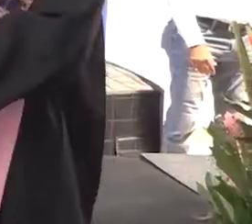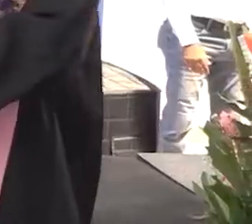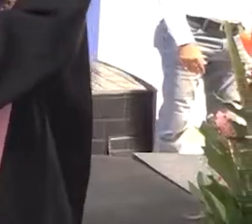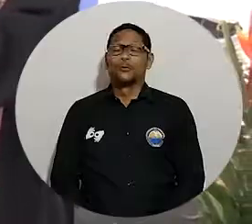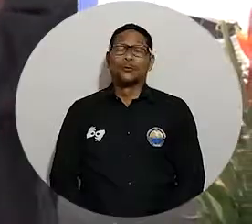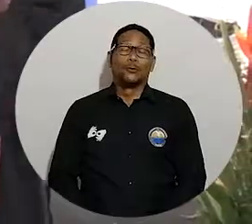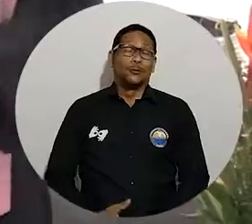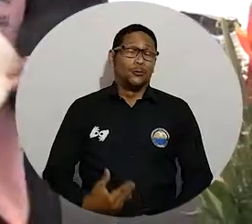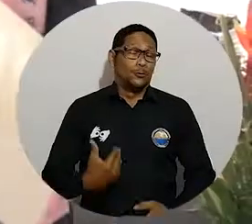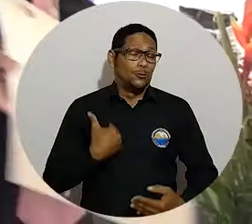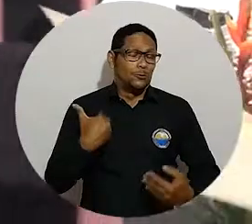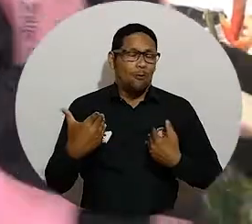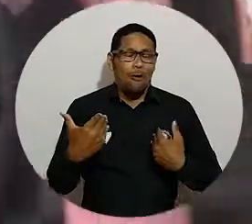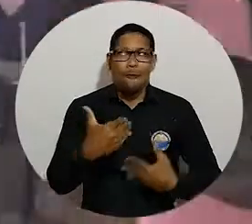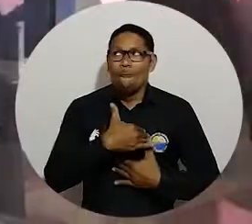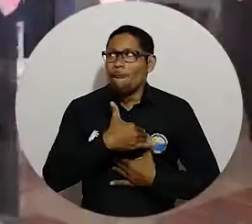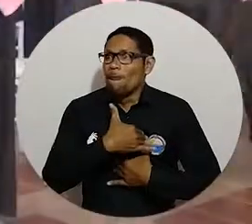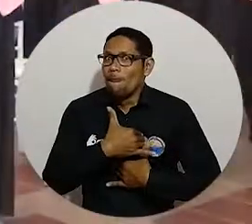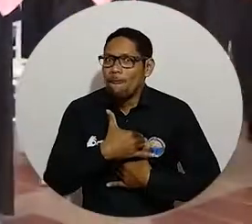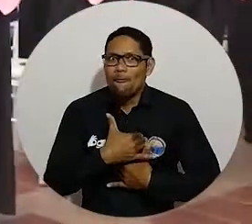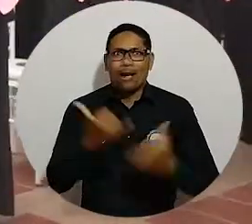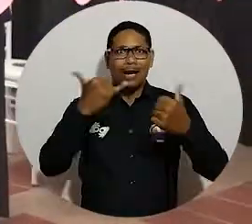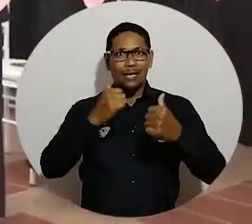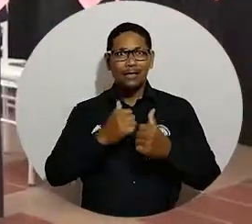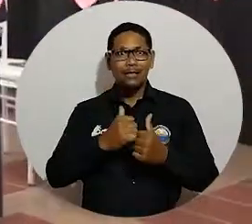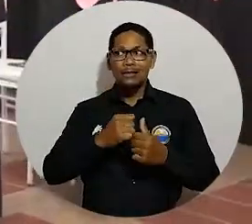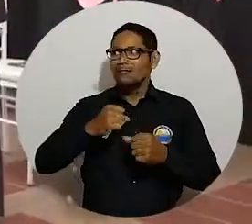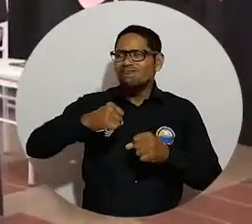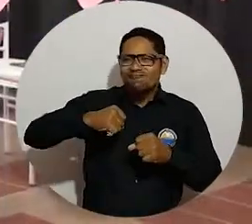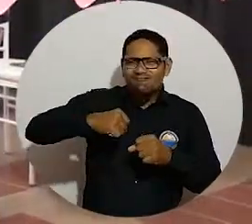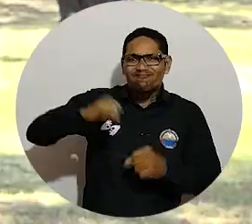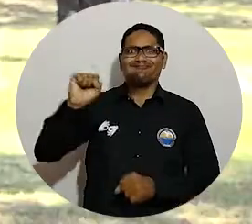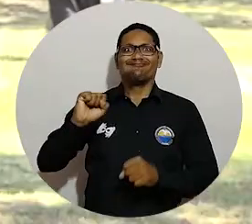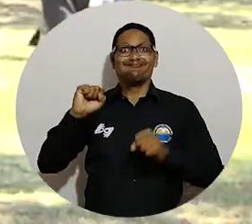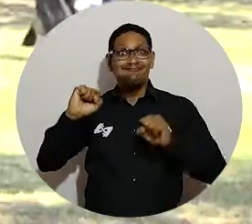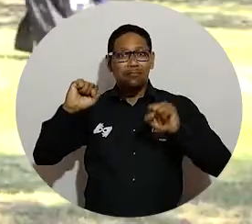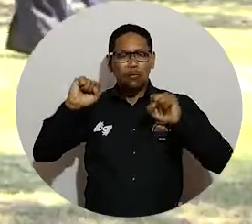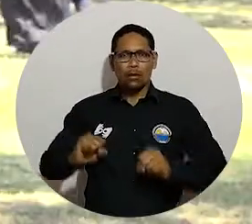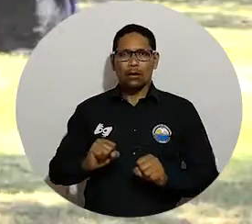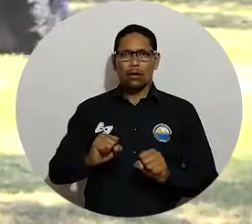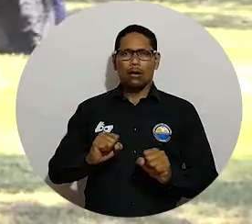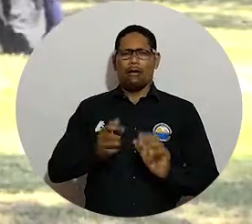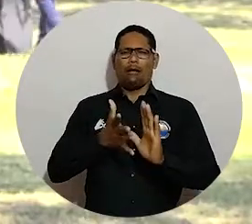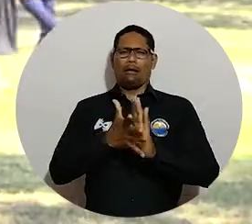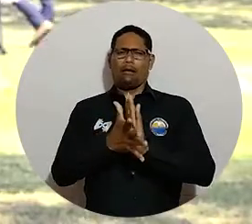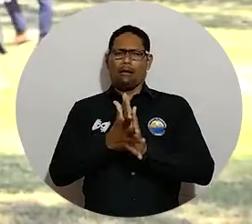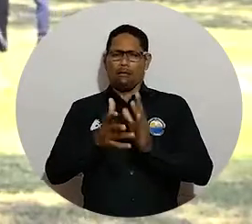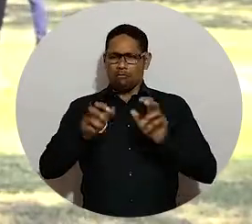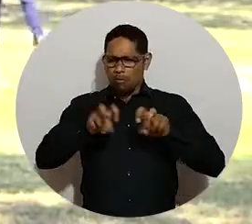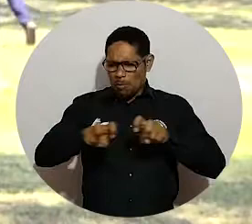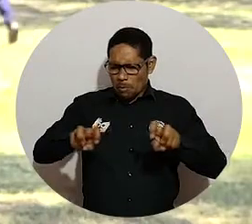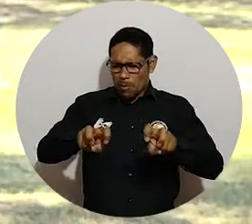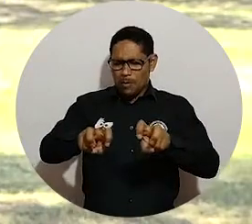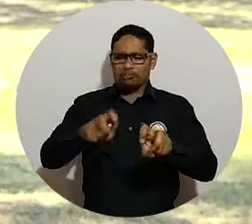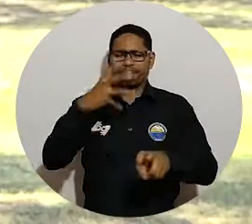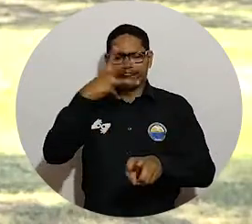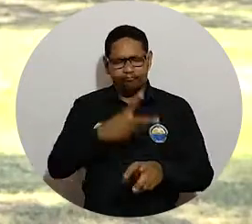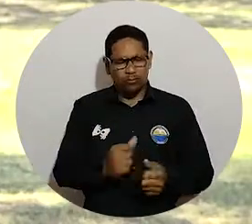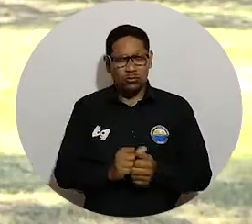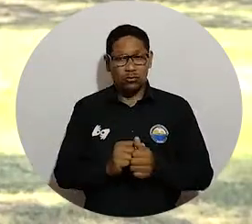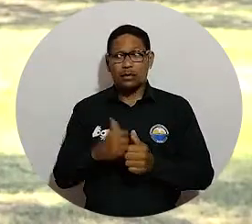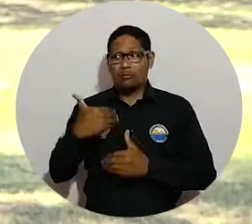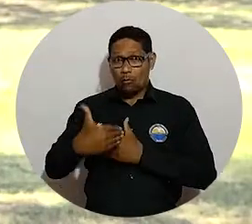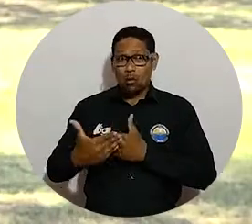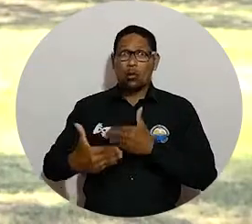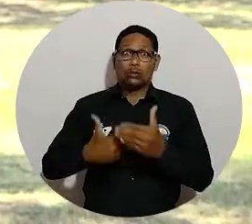Nos encontramos extremadamente felices por este logro que hemos cumplido. Muy significativa la ceremonia luego de un proceso tan difícil